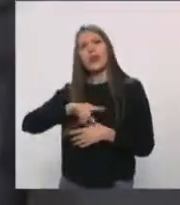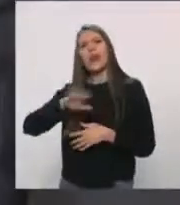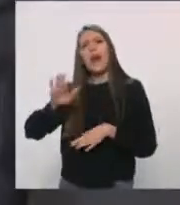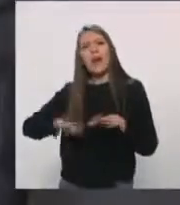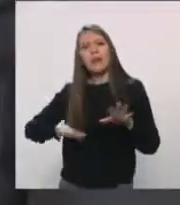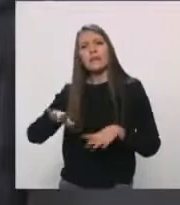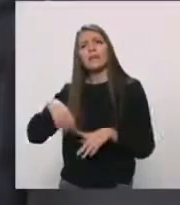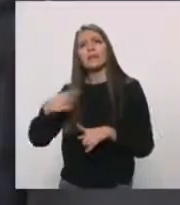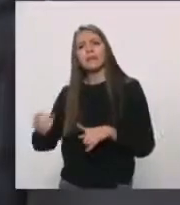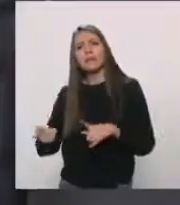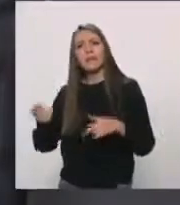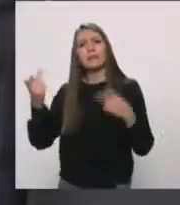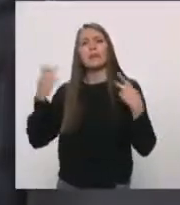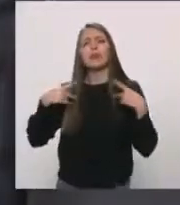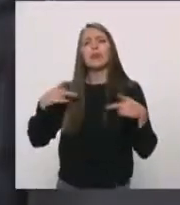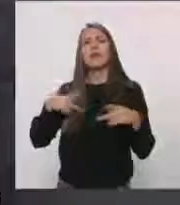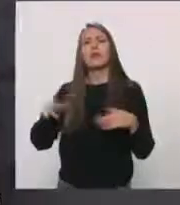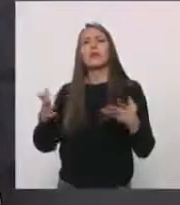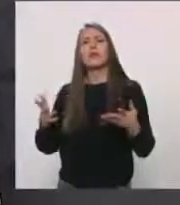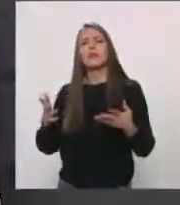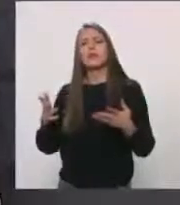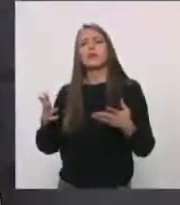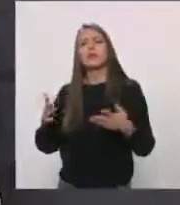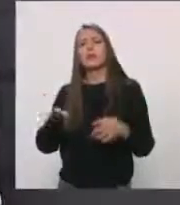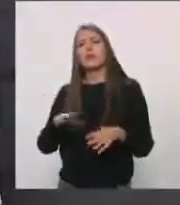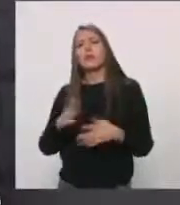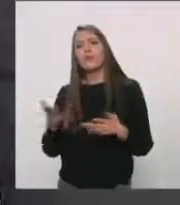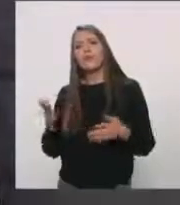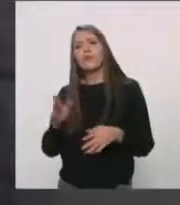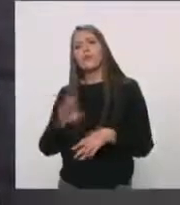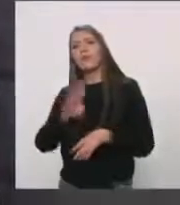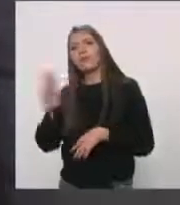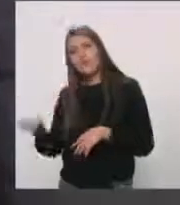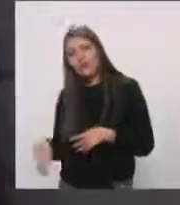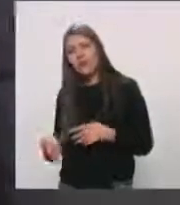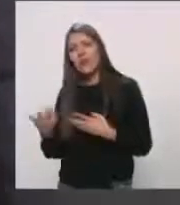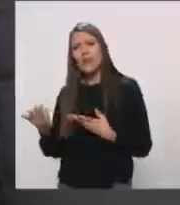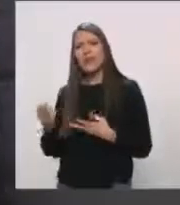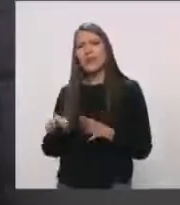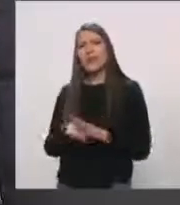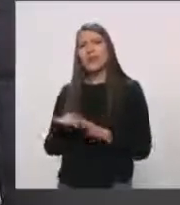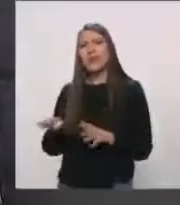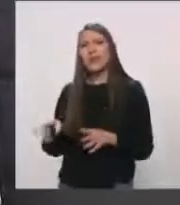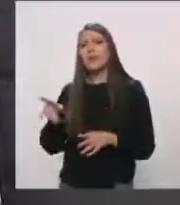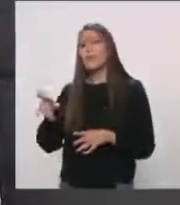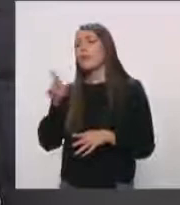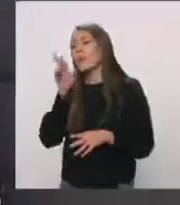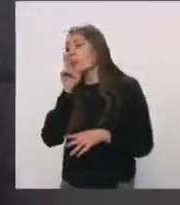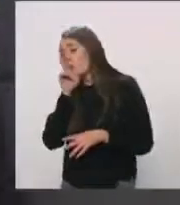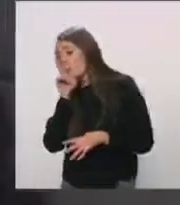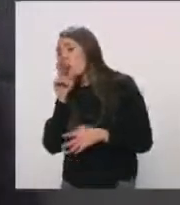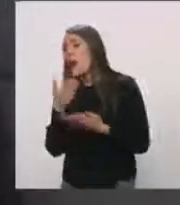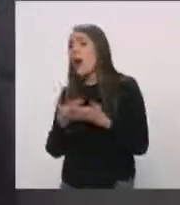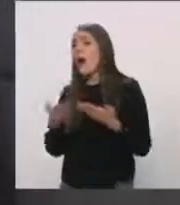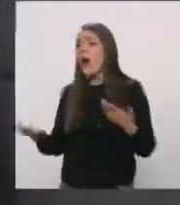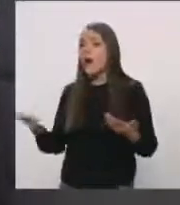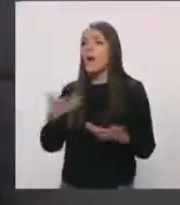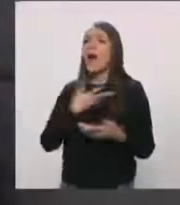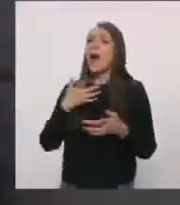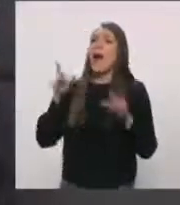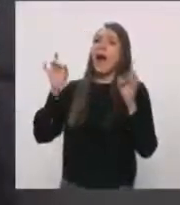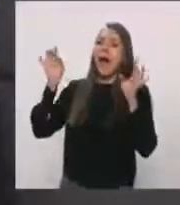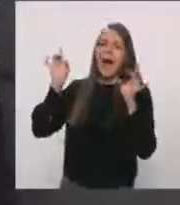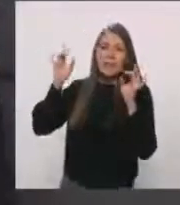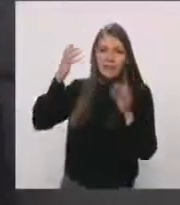que ha tenido alguna pérdida, ¿no? Esto de, bueno, pues no te preocupes, ahora tienes un angelito en el cielo, o échale